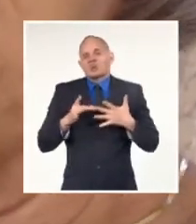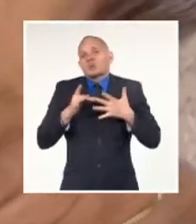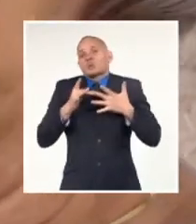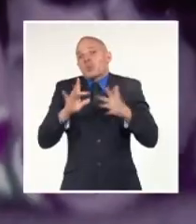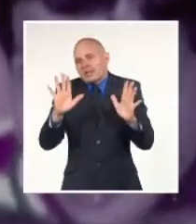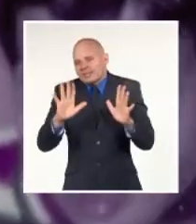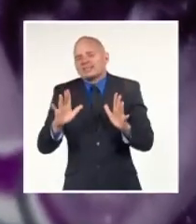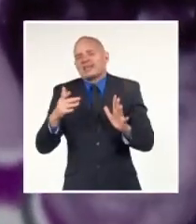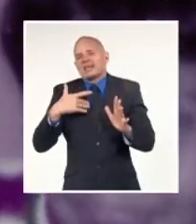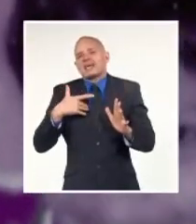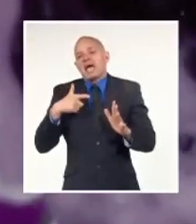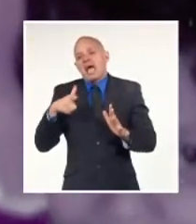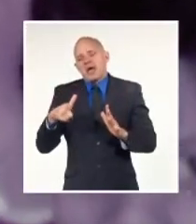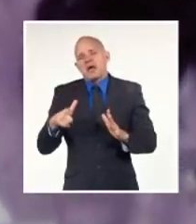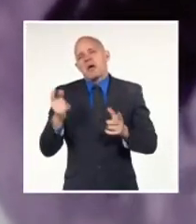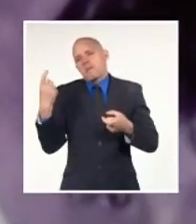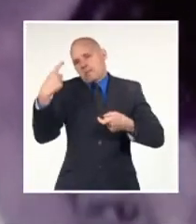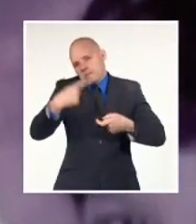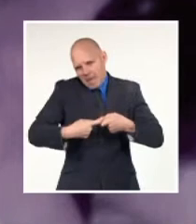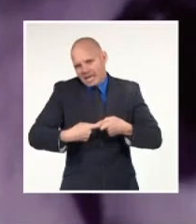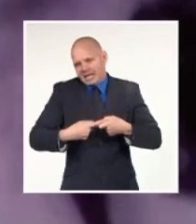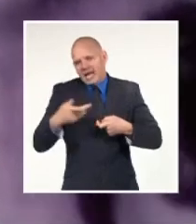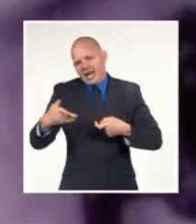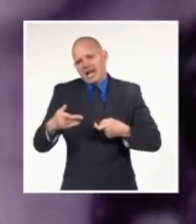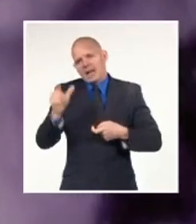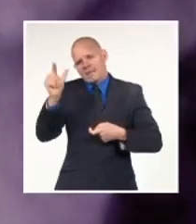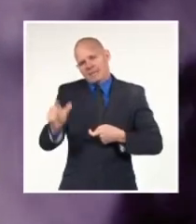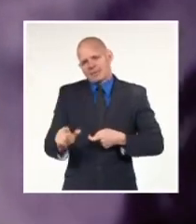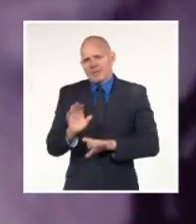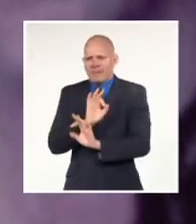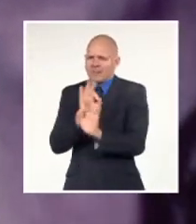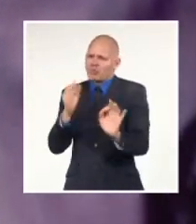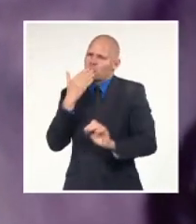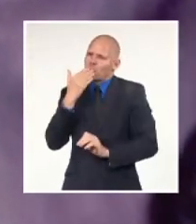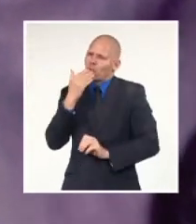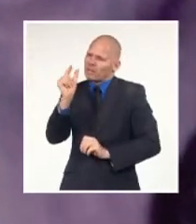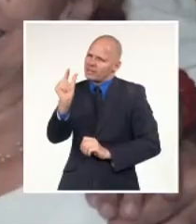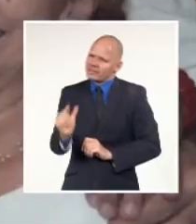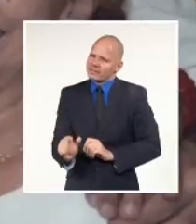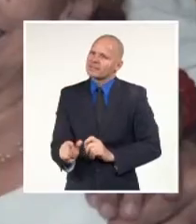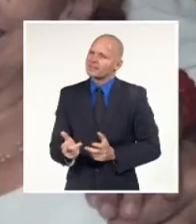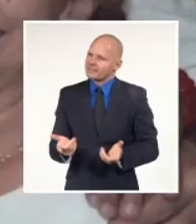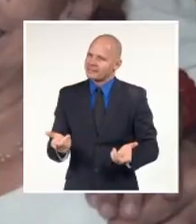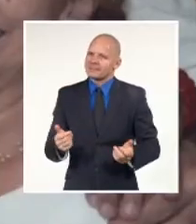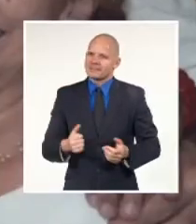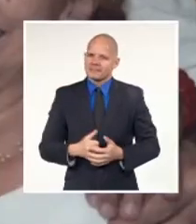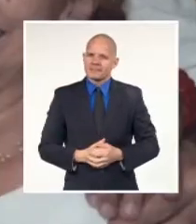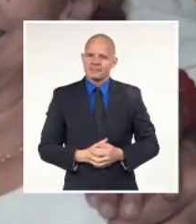por compartir la vida con un ser humano tan extraordinario como Rafael.